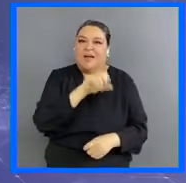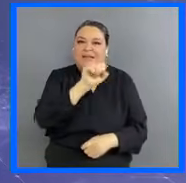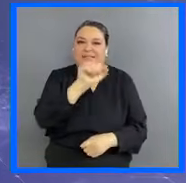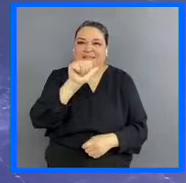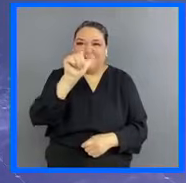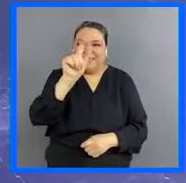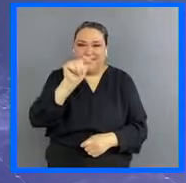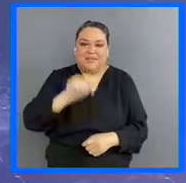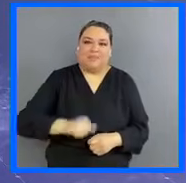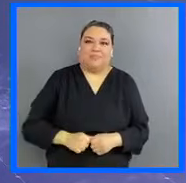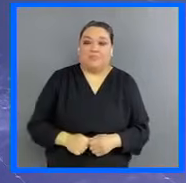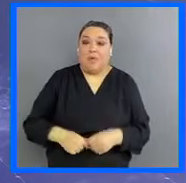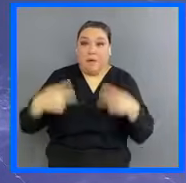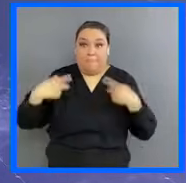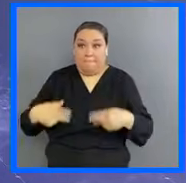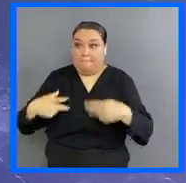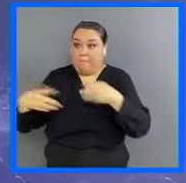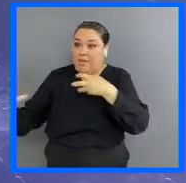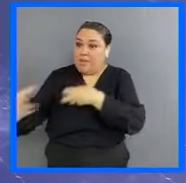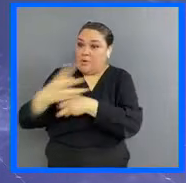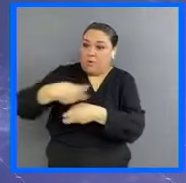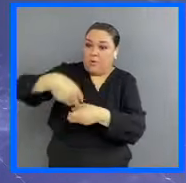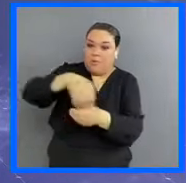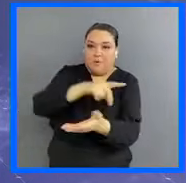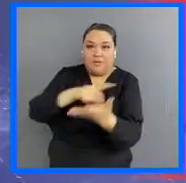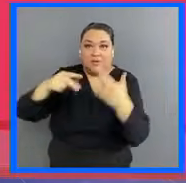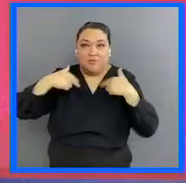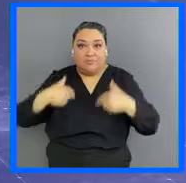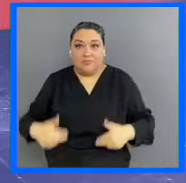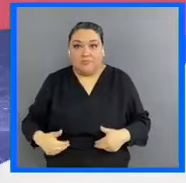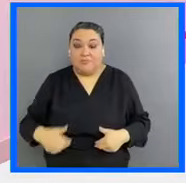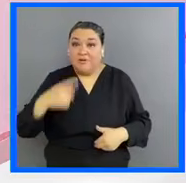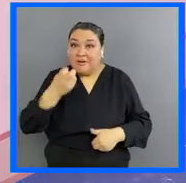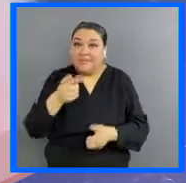Inclusión y derechos humanos, pilares del Poder Judicial Federal.